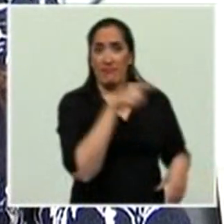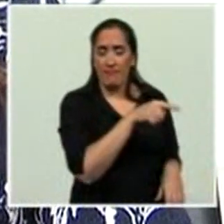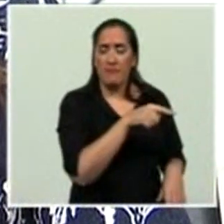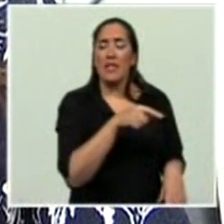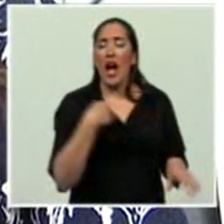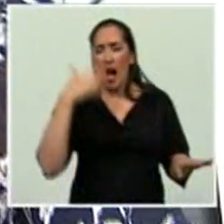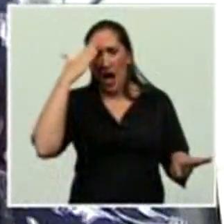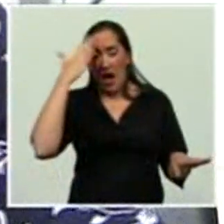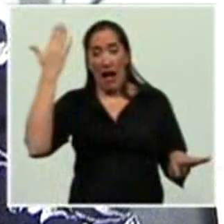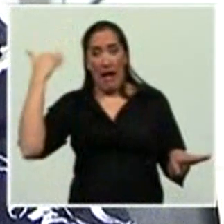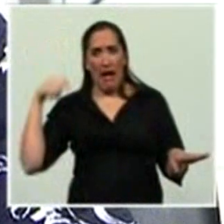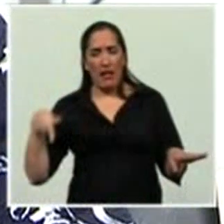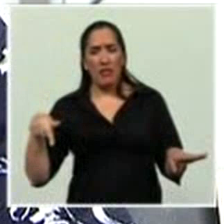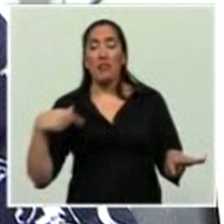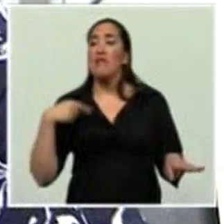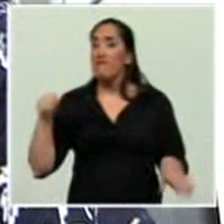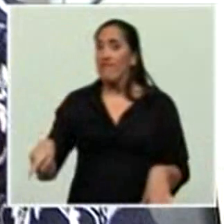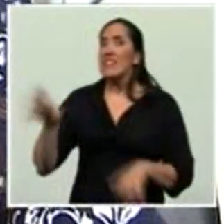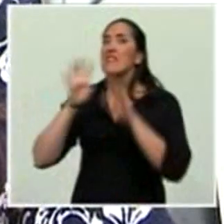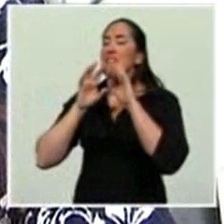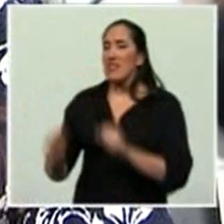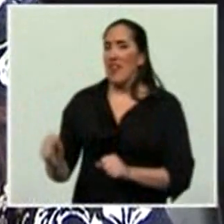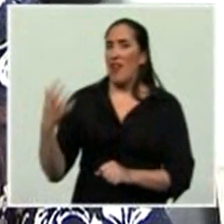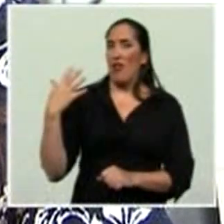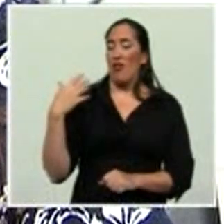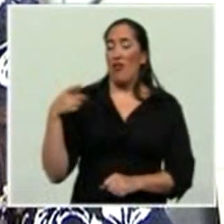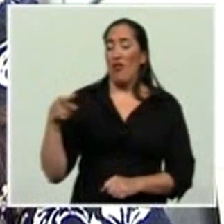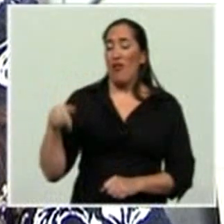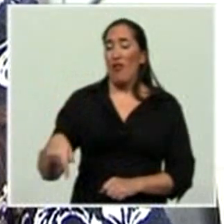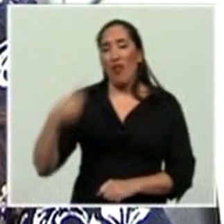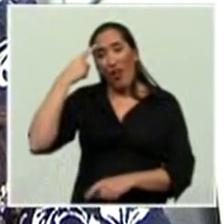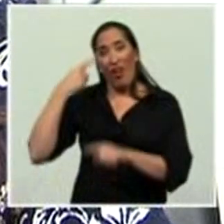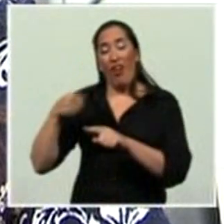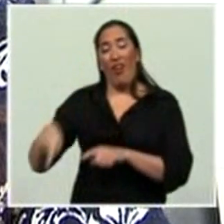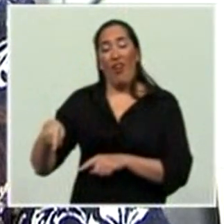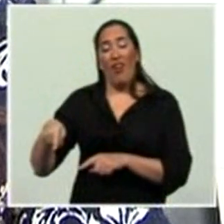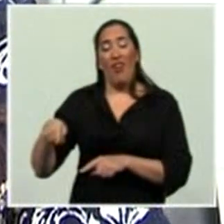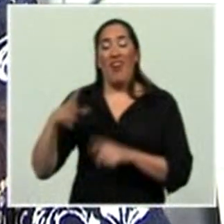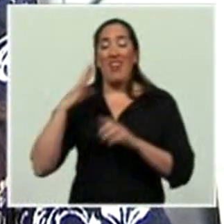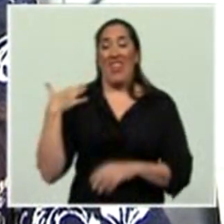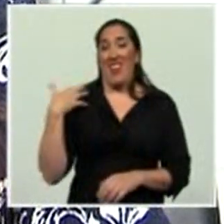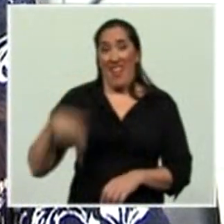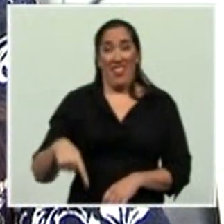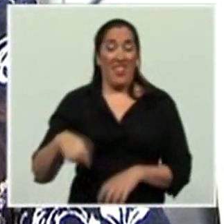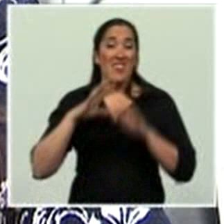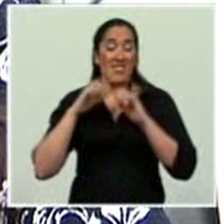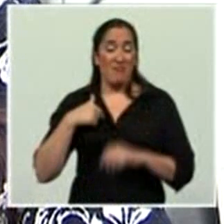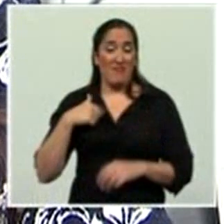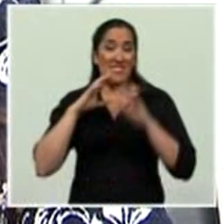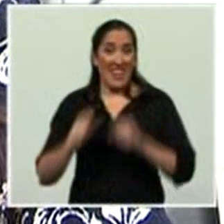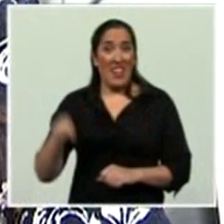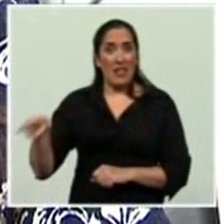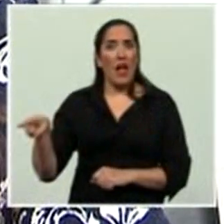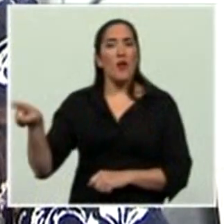de el actual secretario general de la presidencia cuando era diputado nacional el doctor Eduardo de